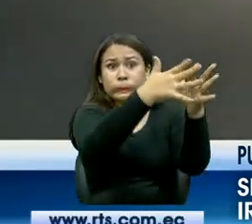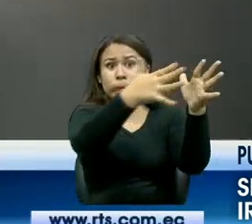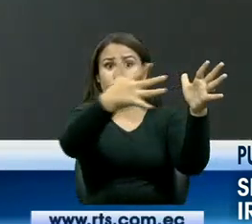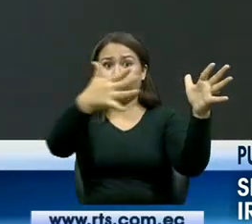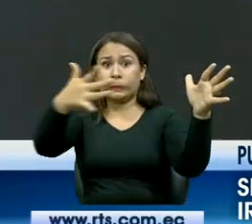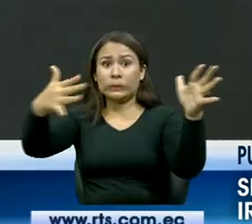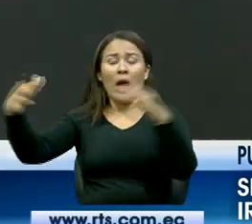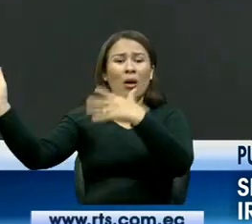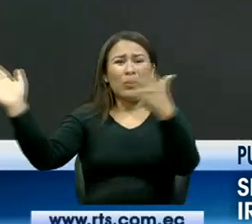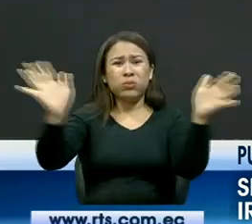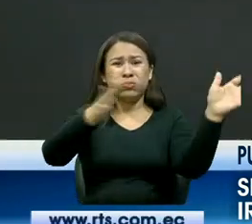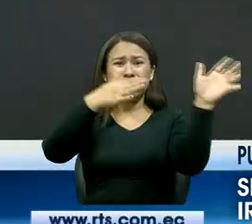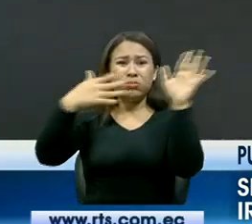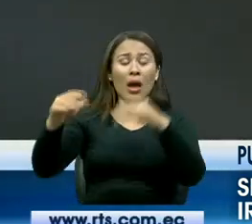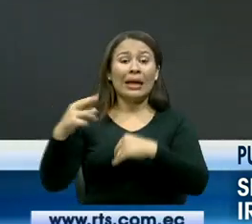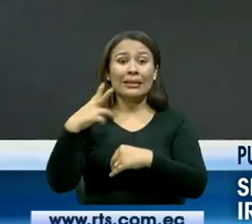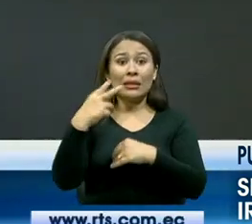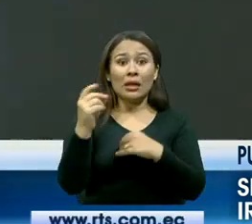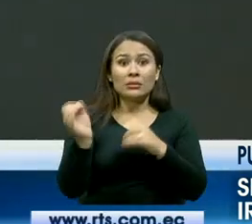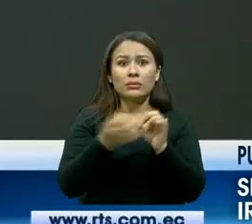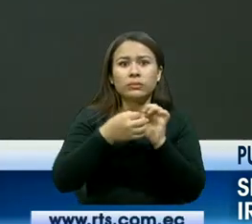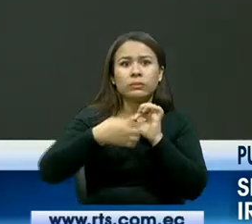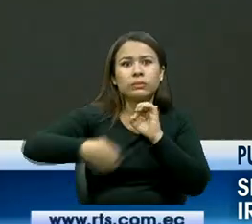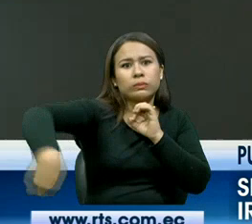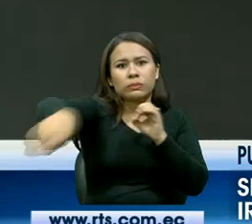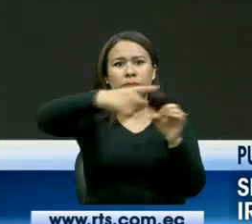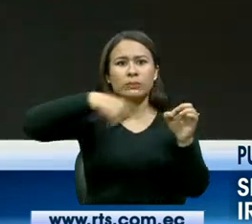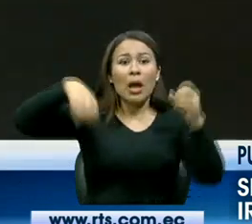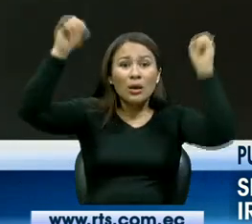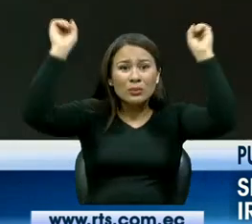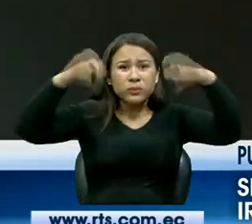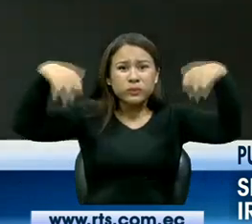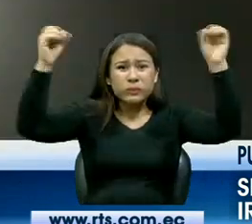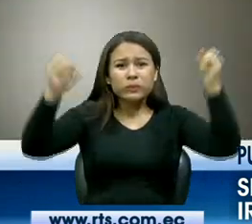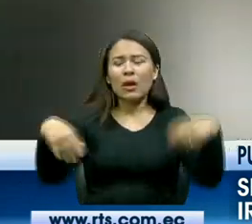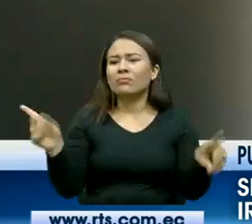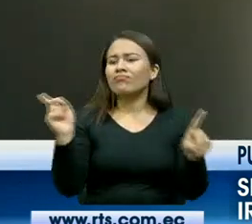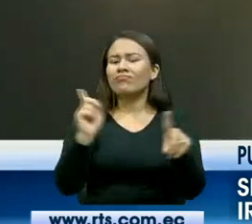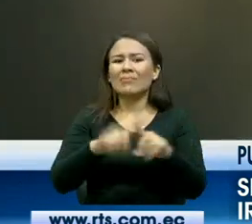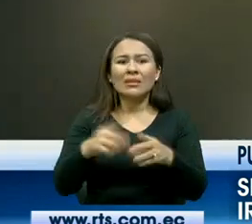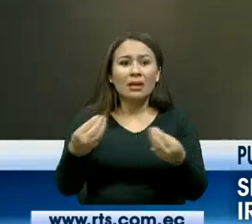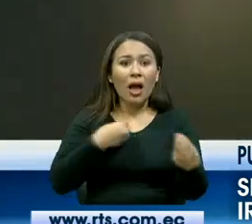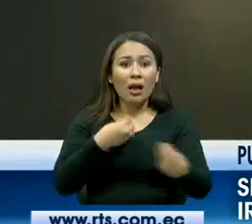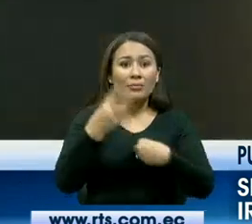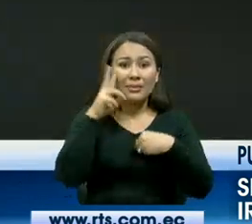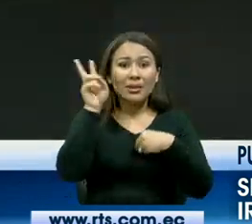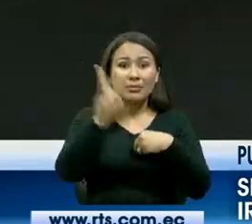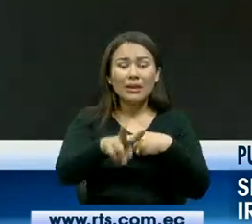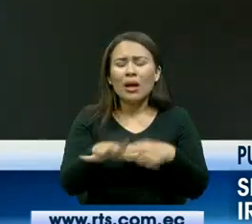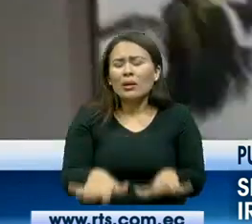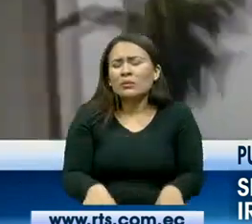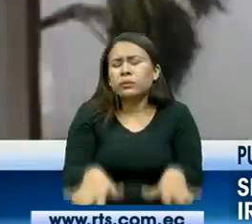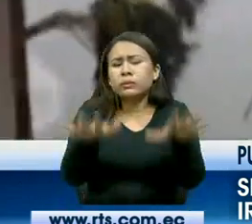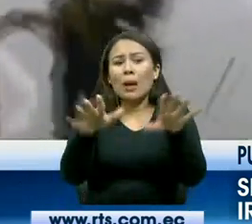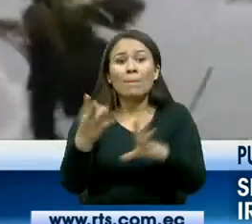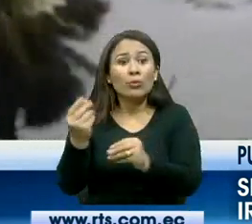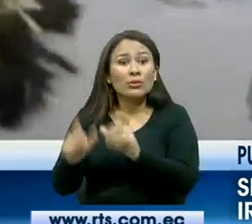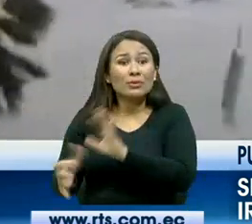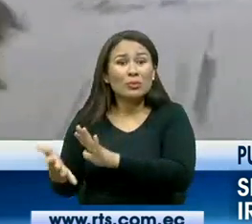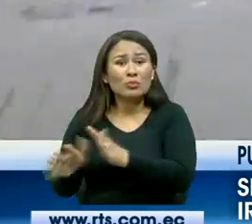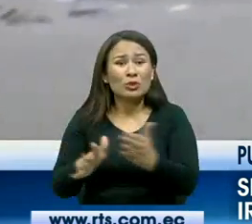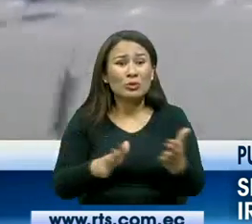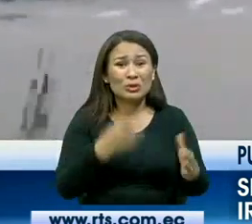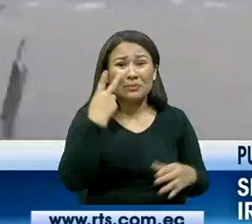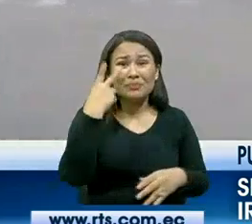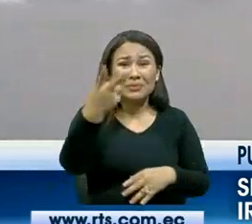viento de unos 300 kilómetros por hora y descargas de lluvias han dejado ya preliminarmente una decena de fallecidos en